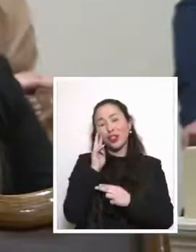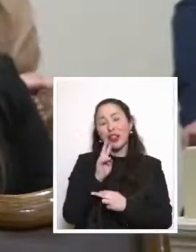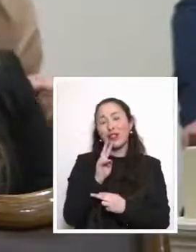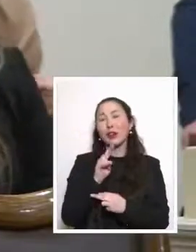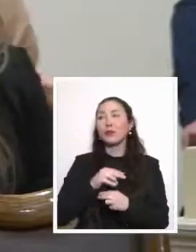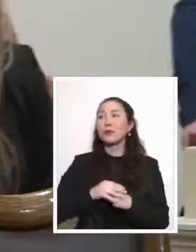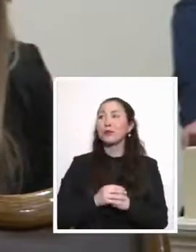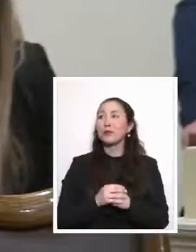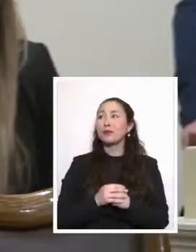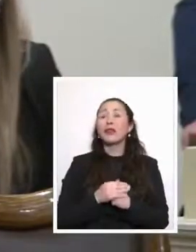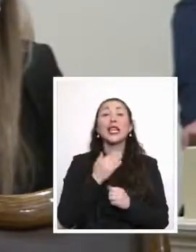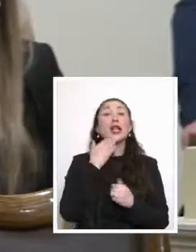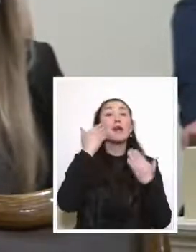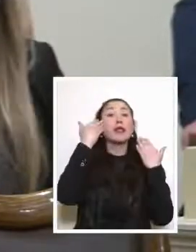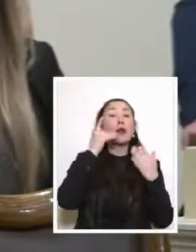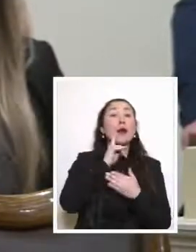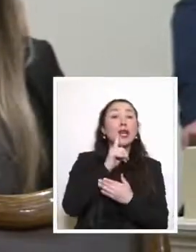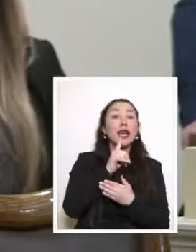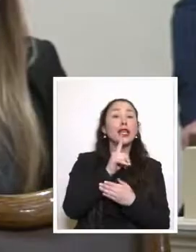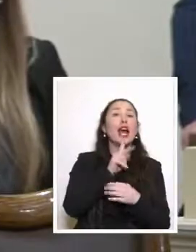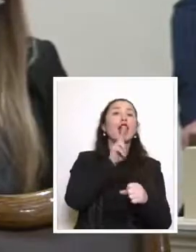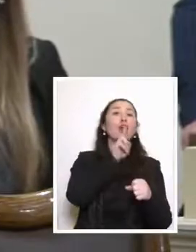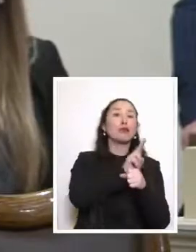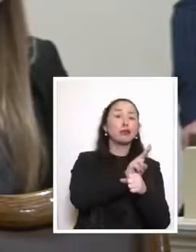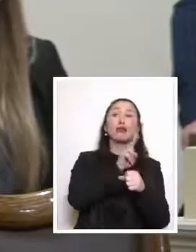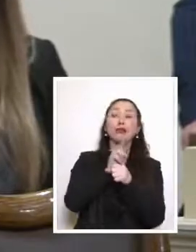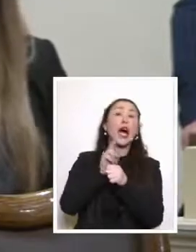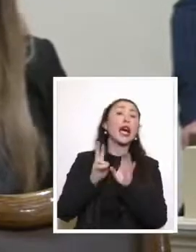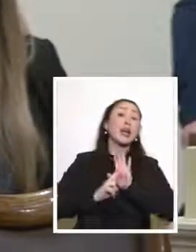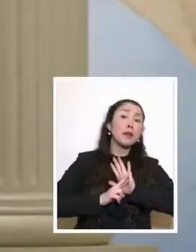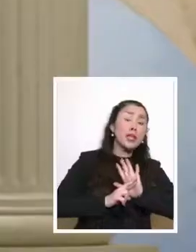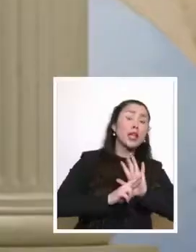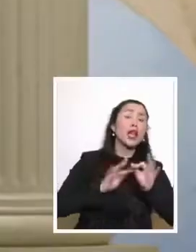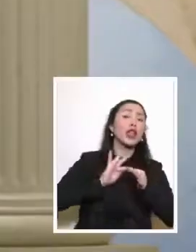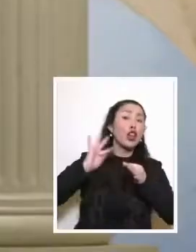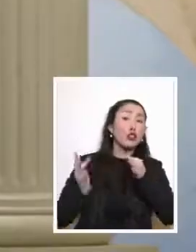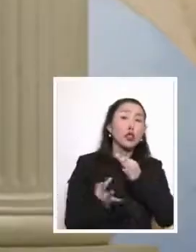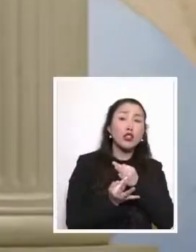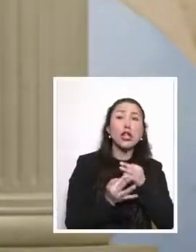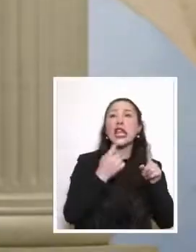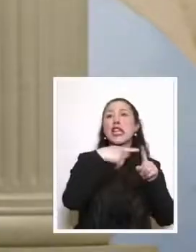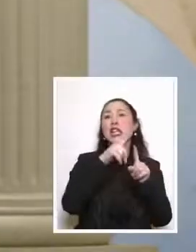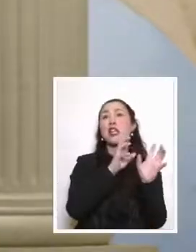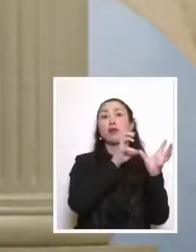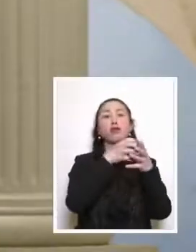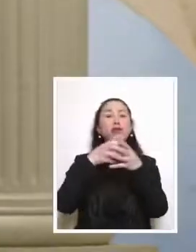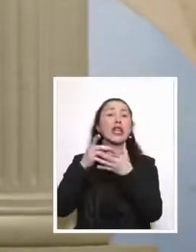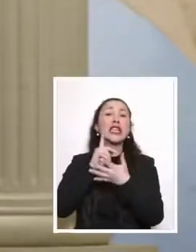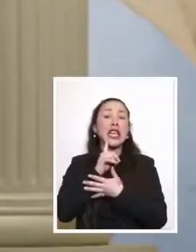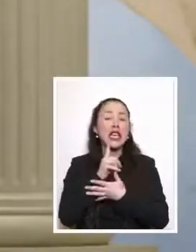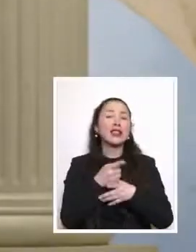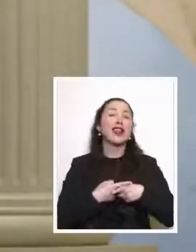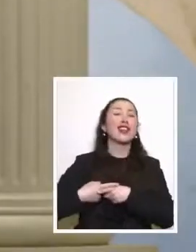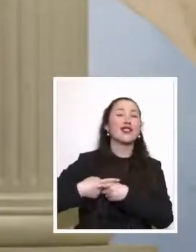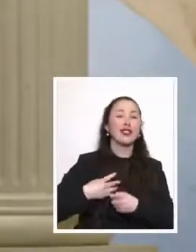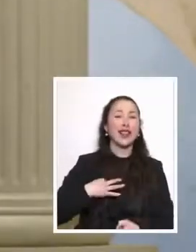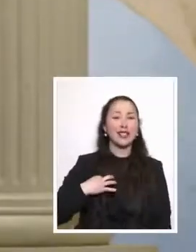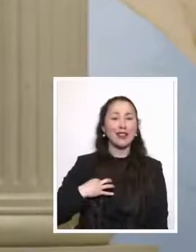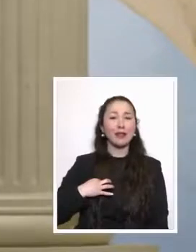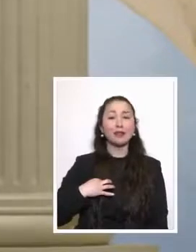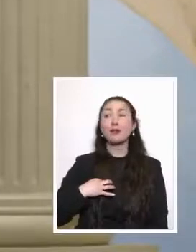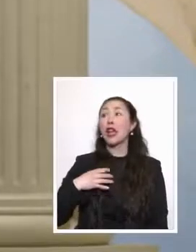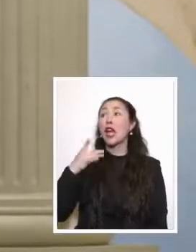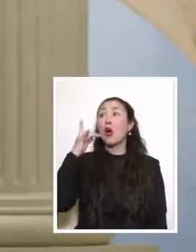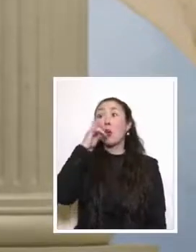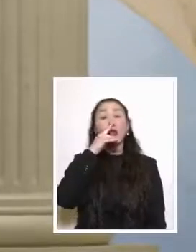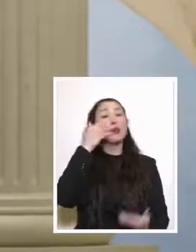a los académicos, académicas, representantes de fundaciones y de distintas organizaciones de la sociedad civil. Finalmente, saludar a